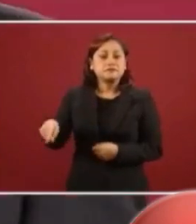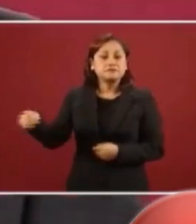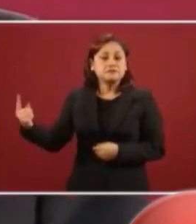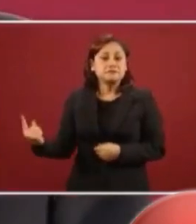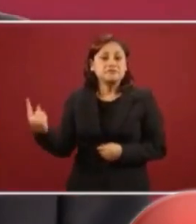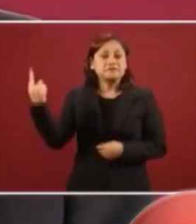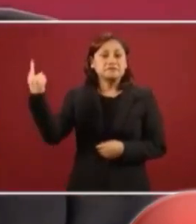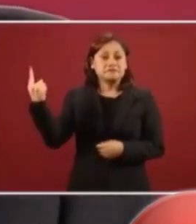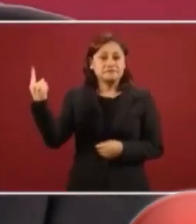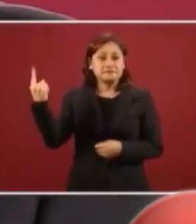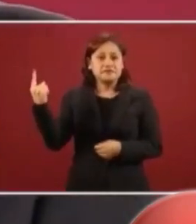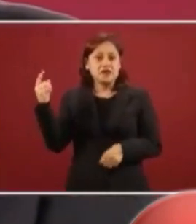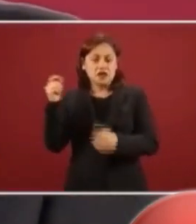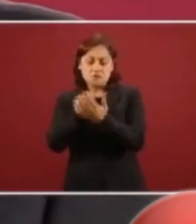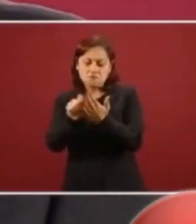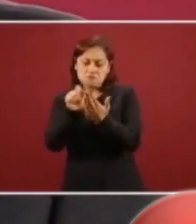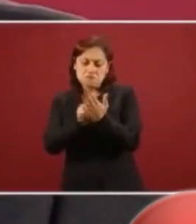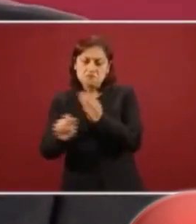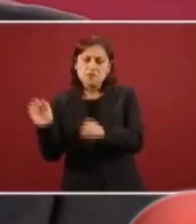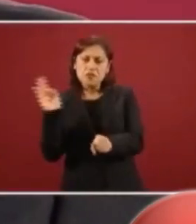ese modelo